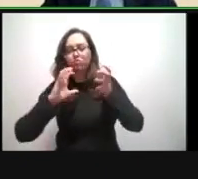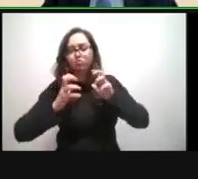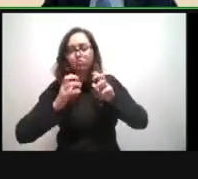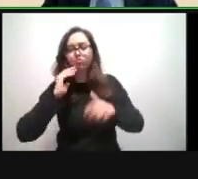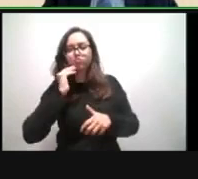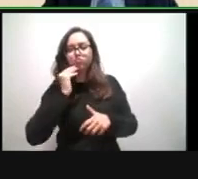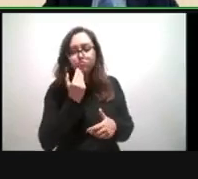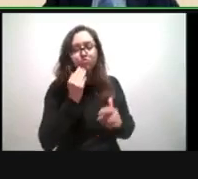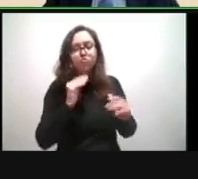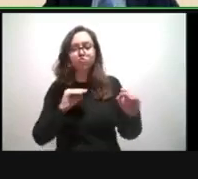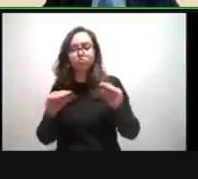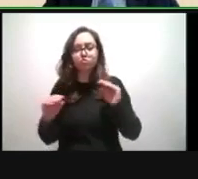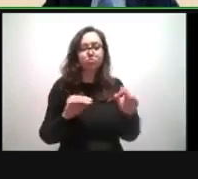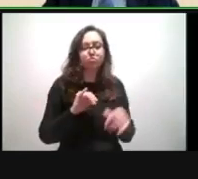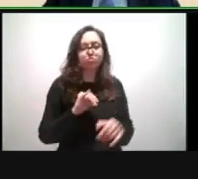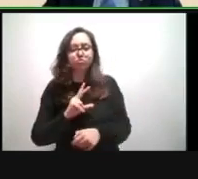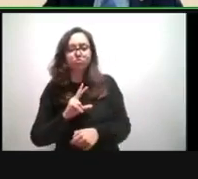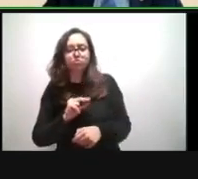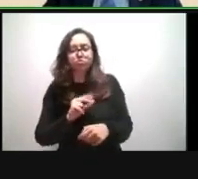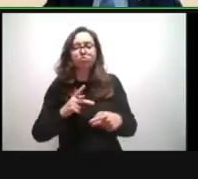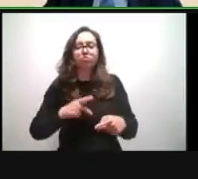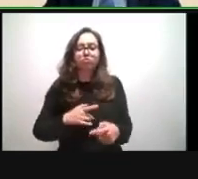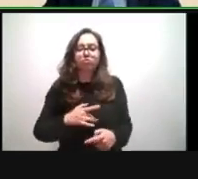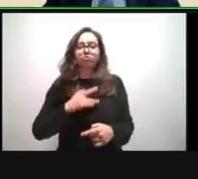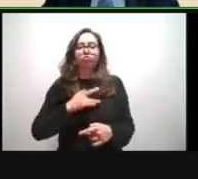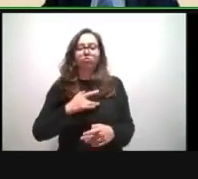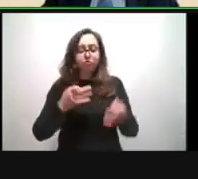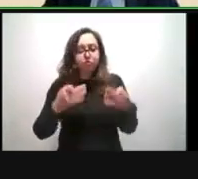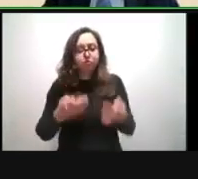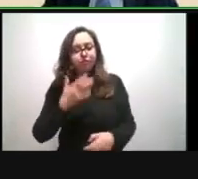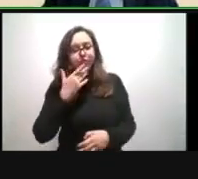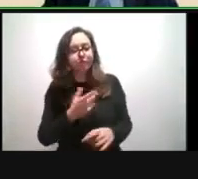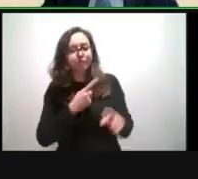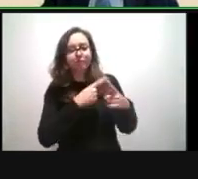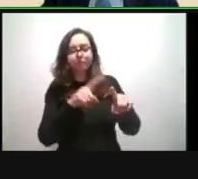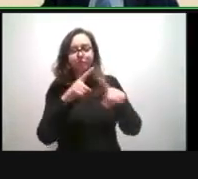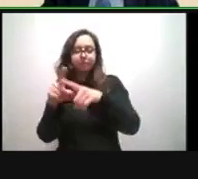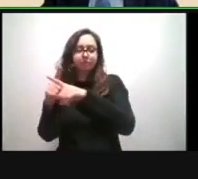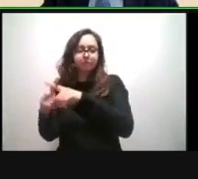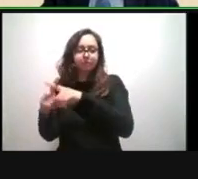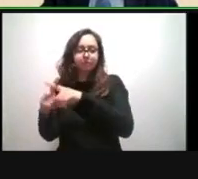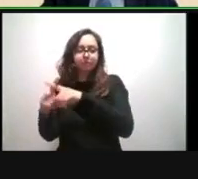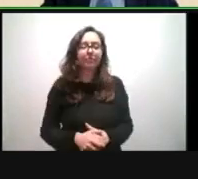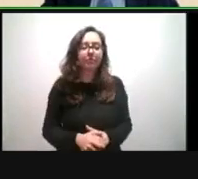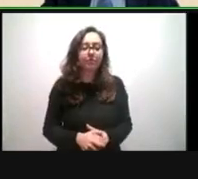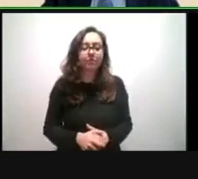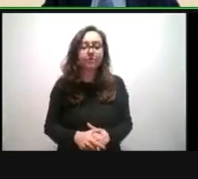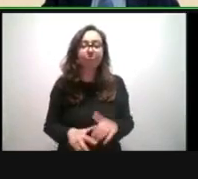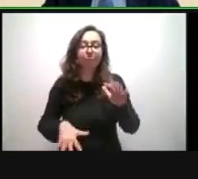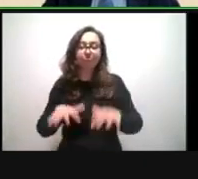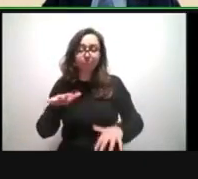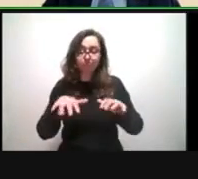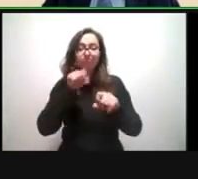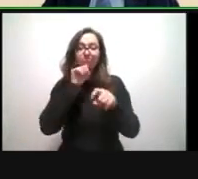normales o no, que la sensibilidad esté adecuada, etc. Frecuente es la pérdida de la punta del dedo, ya sea solo